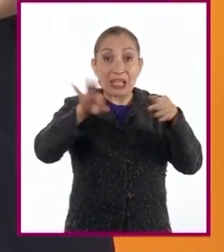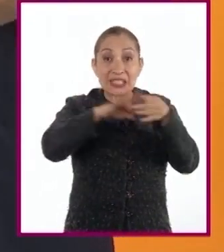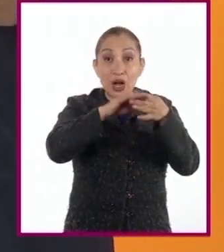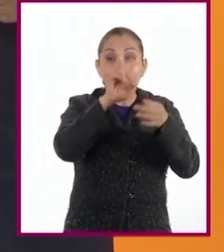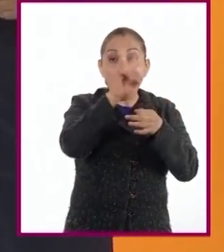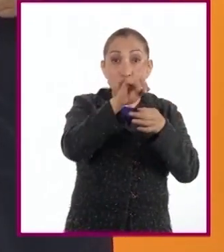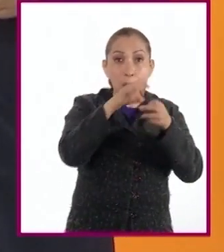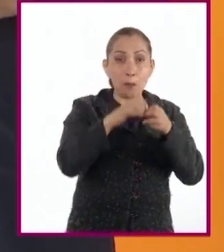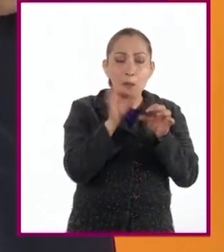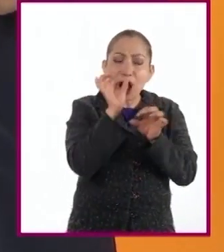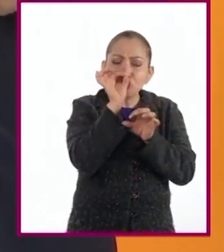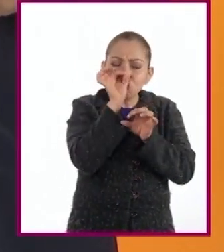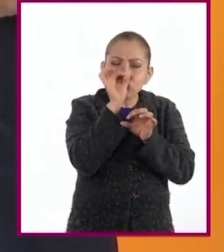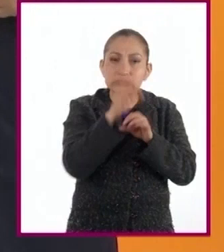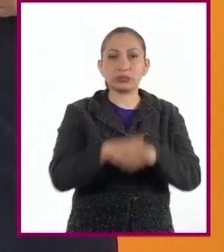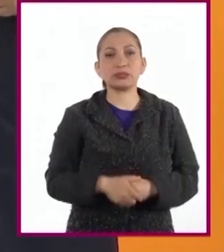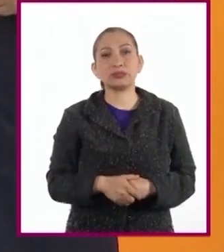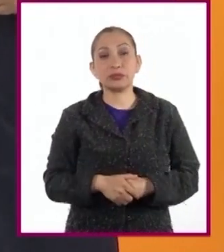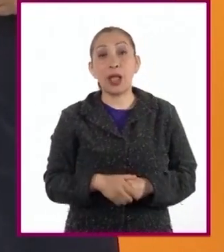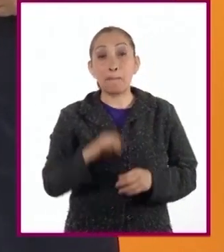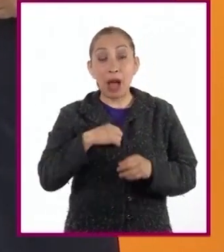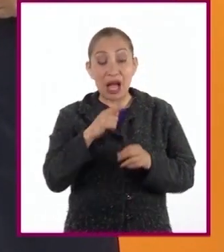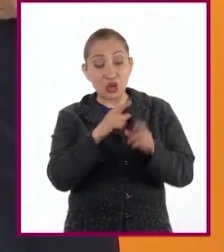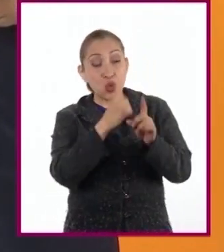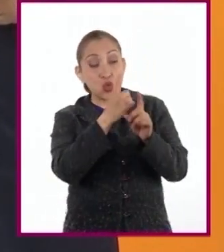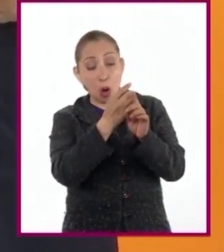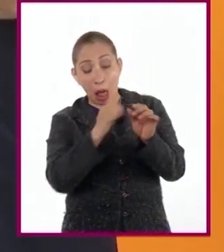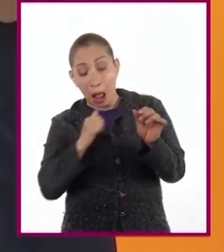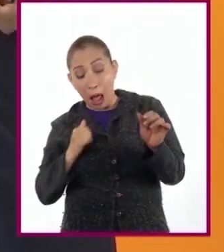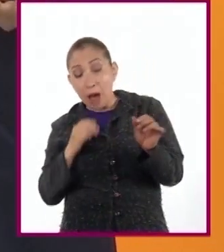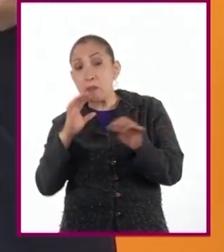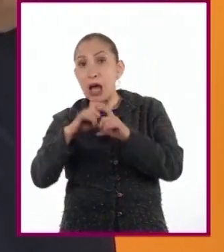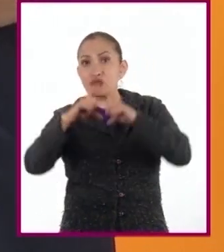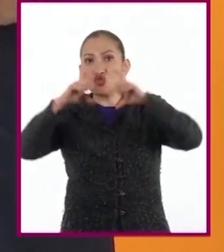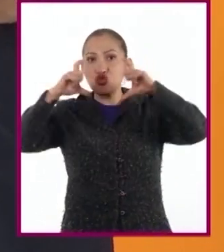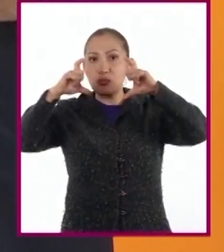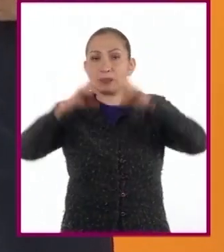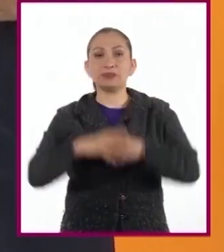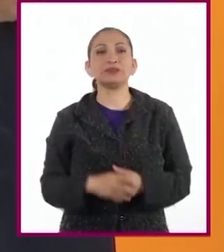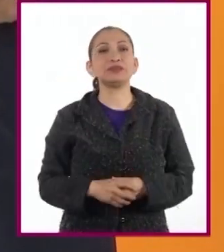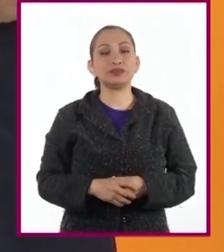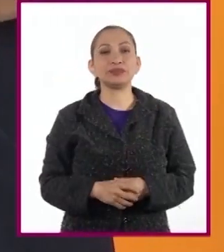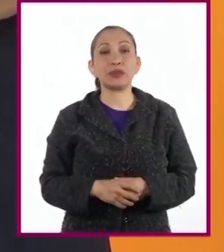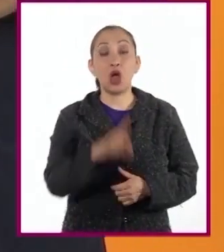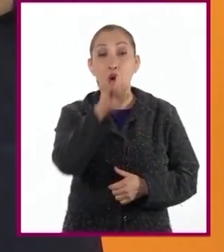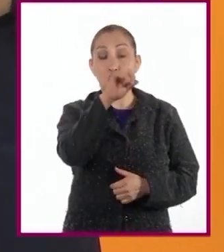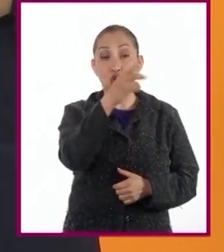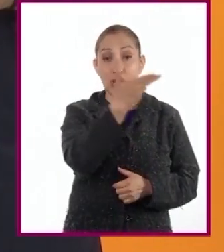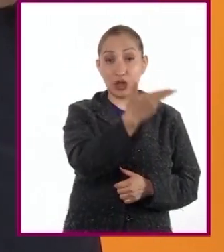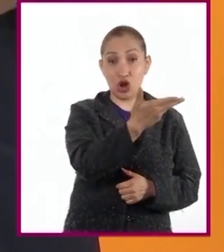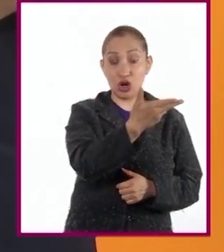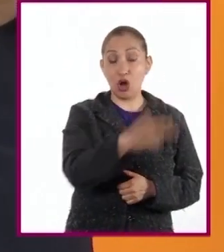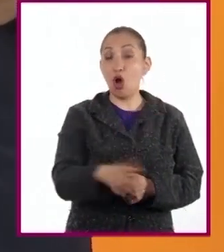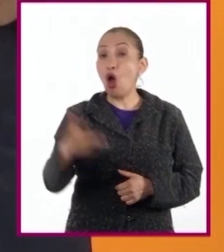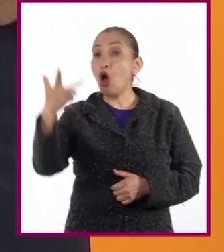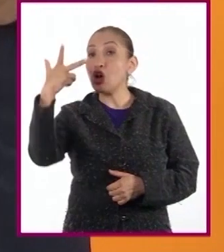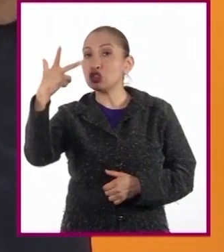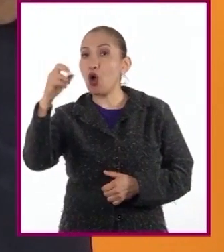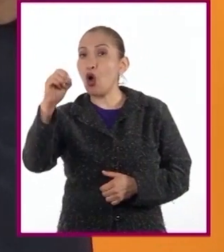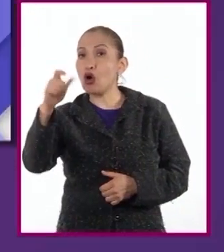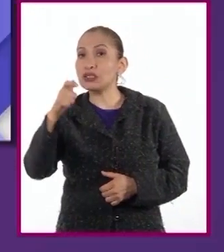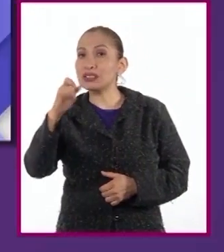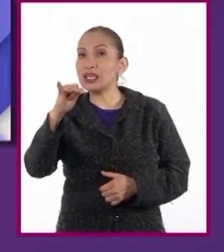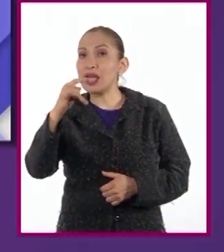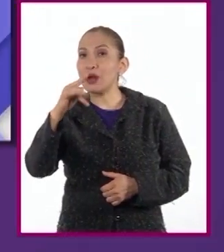1, serán más pequeños. Y más lejanos al 1, serán más grandes. 1 para el hidrógeno y 8 para el oxígeno.